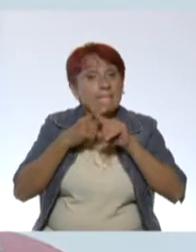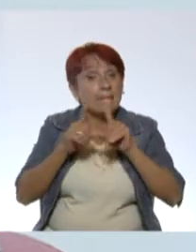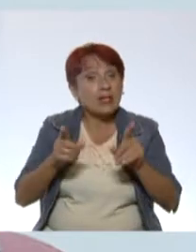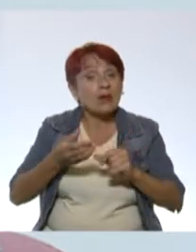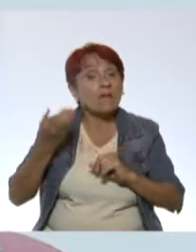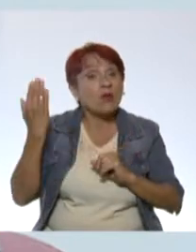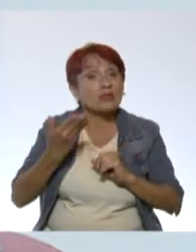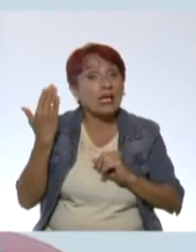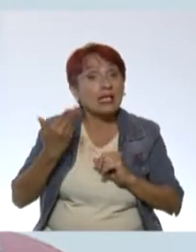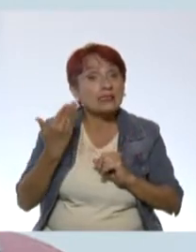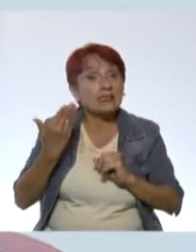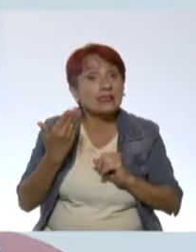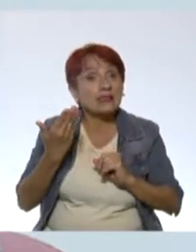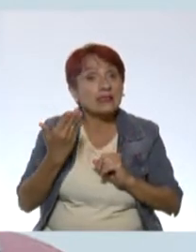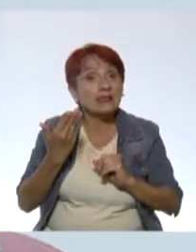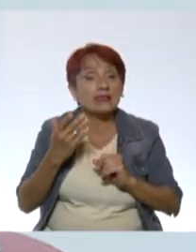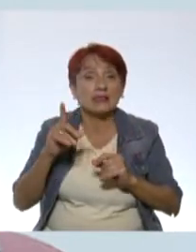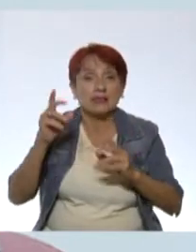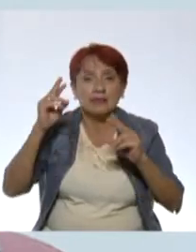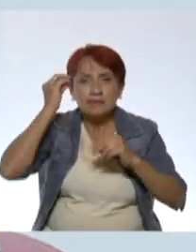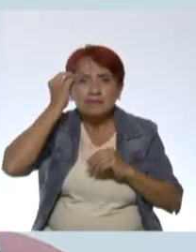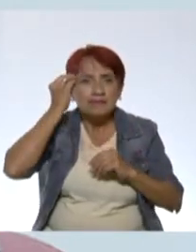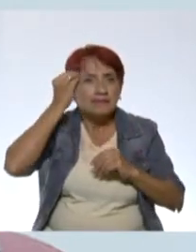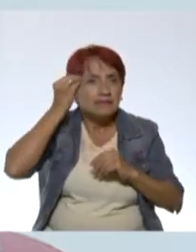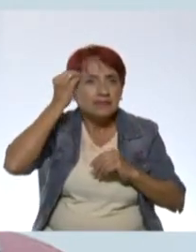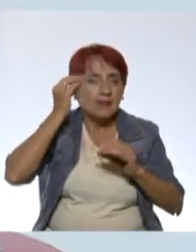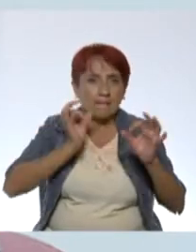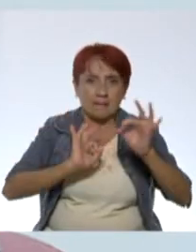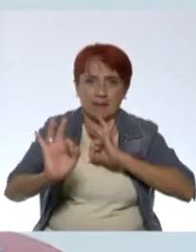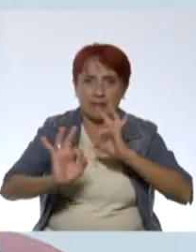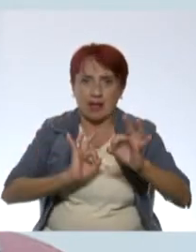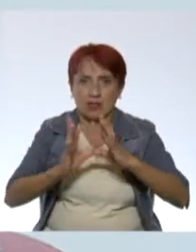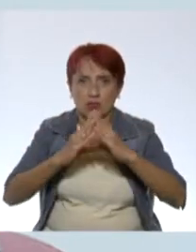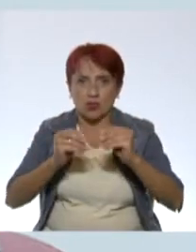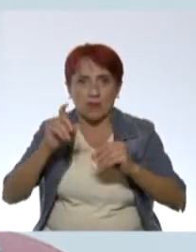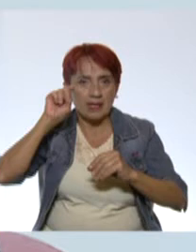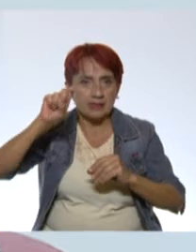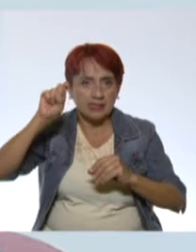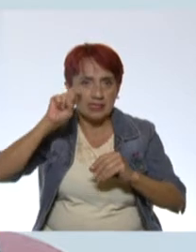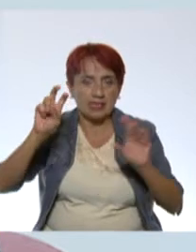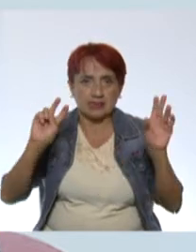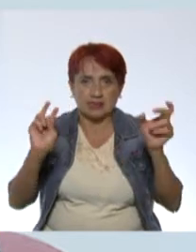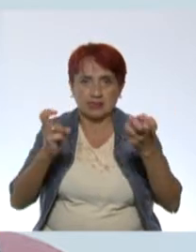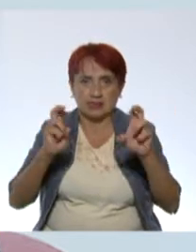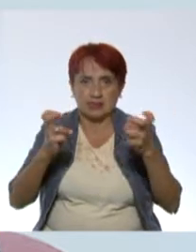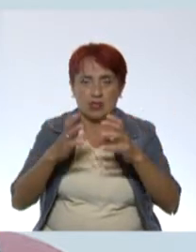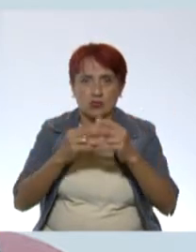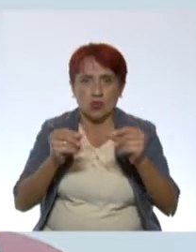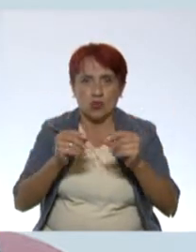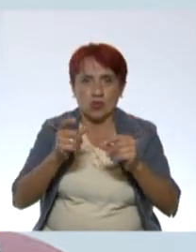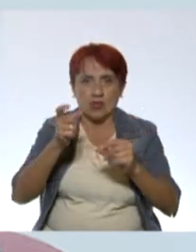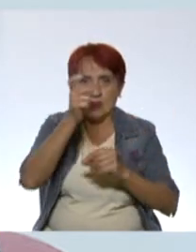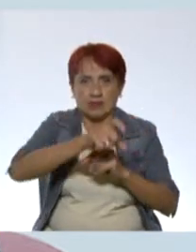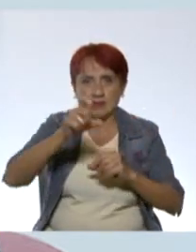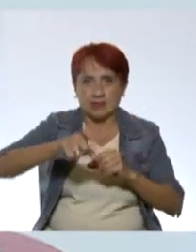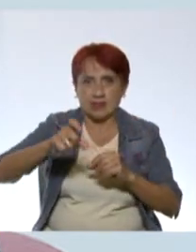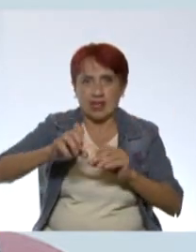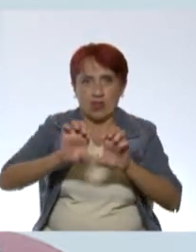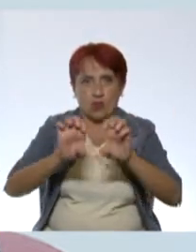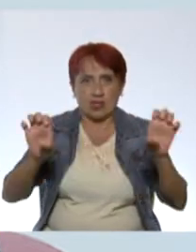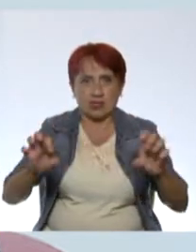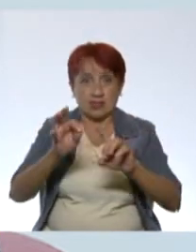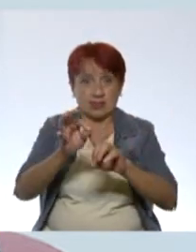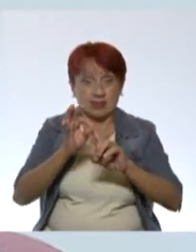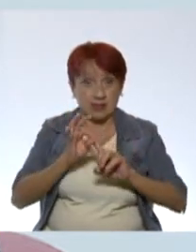hacerlo. Pero es muy importante que vayamos pensando y vayamos preparándonos para abordar estos temas. En el caso de la población con